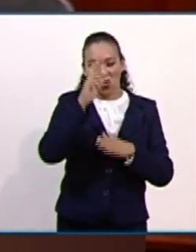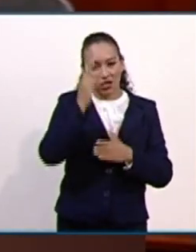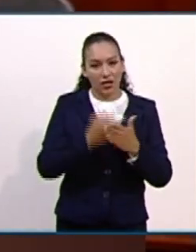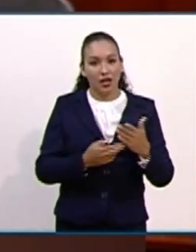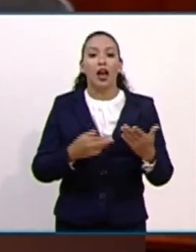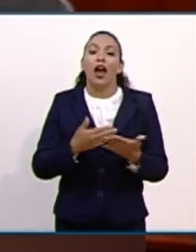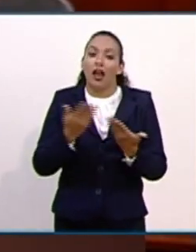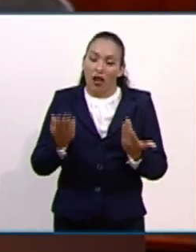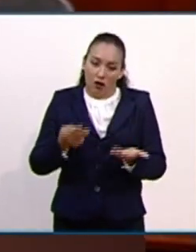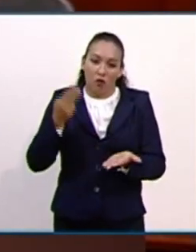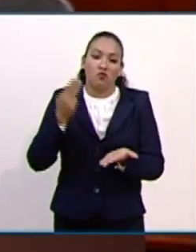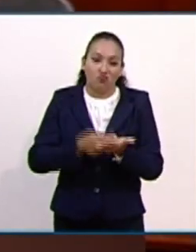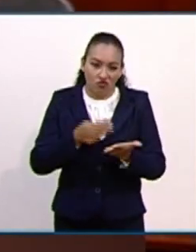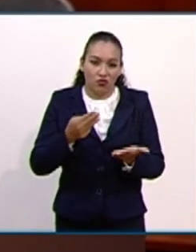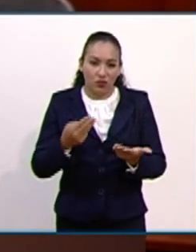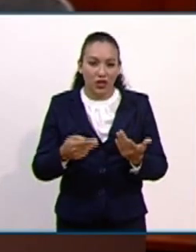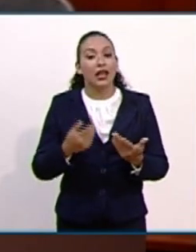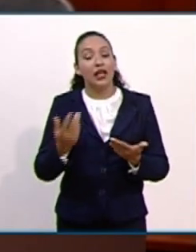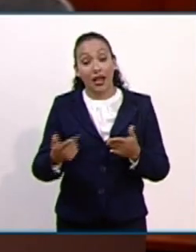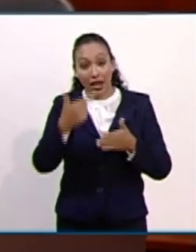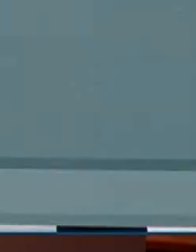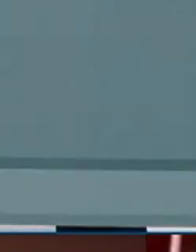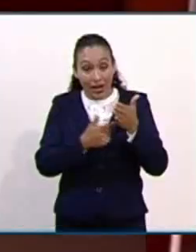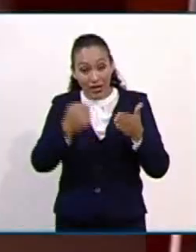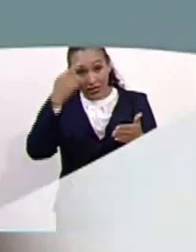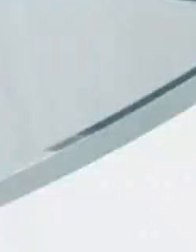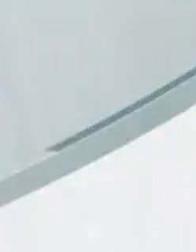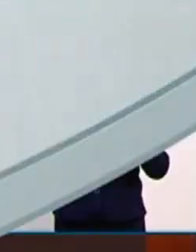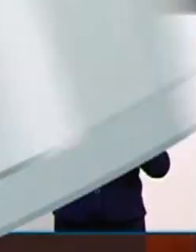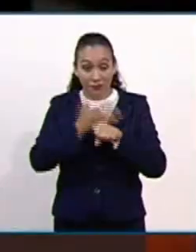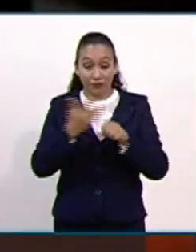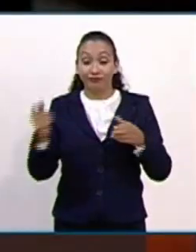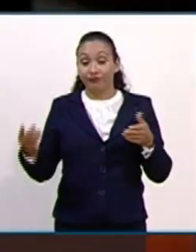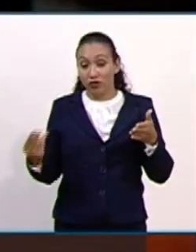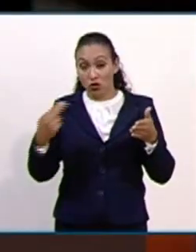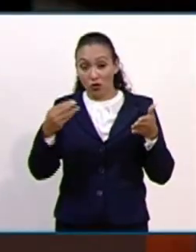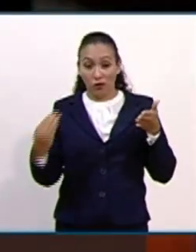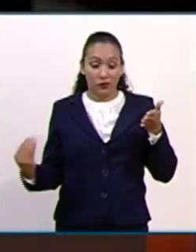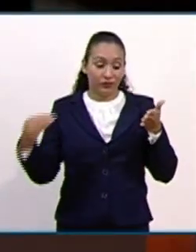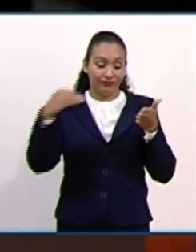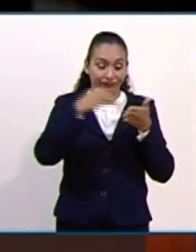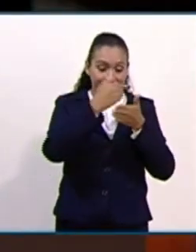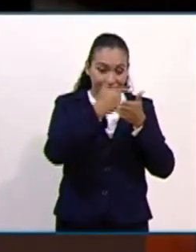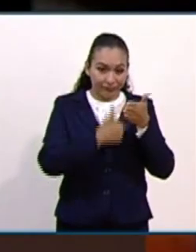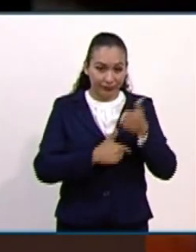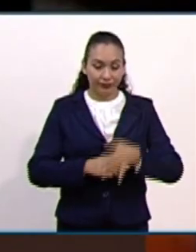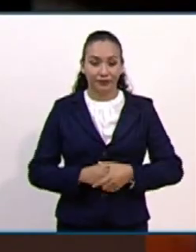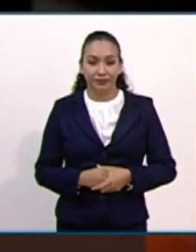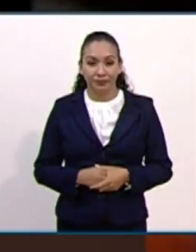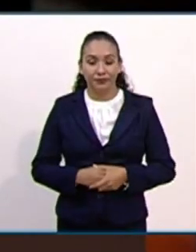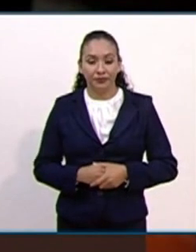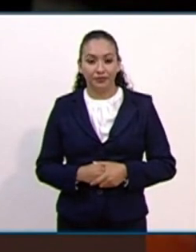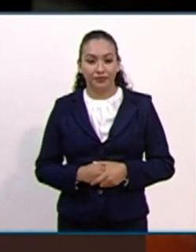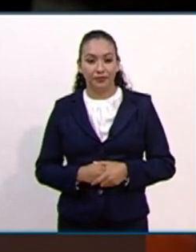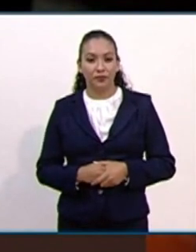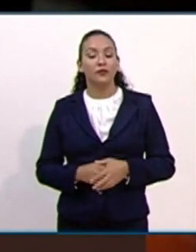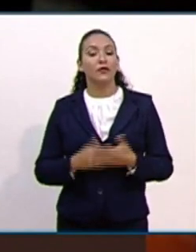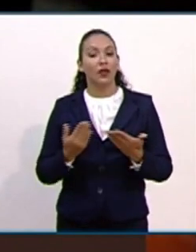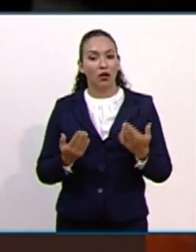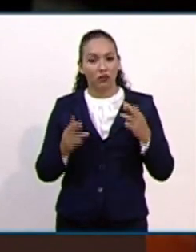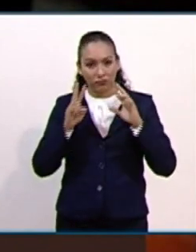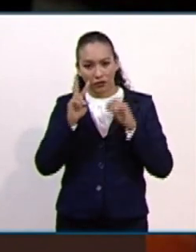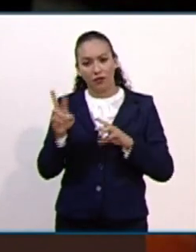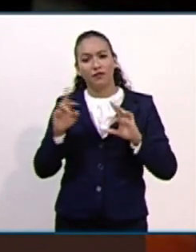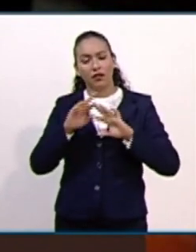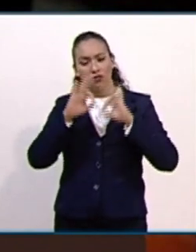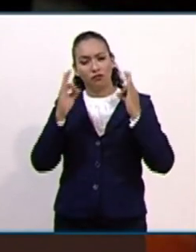inscritos en el registro correspondiente. Se propone la adopción de diversas medidas de reparación